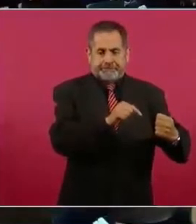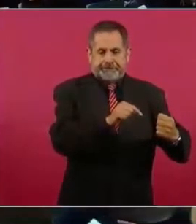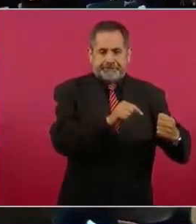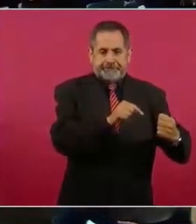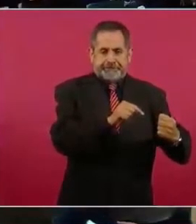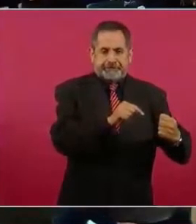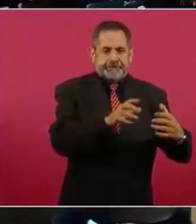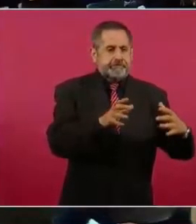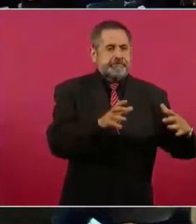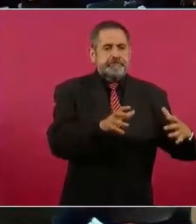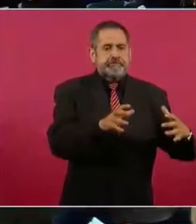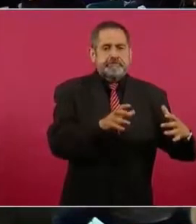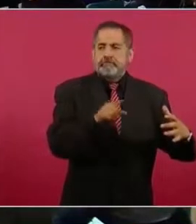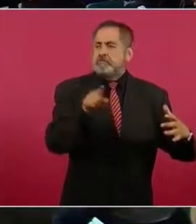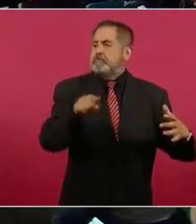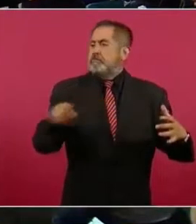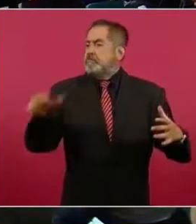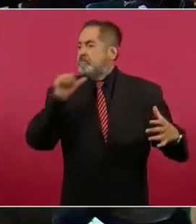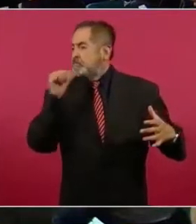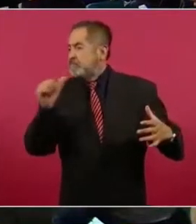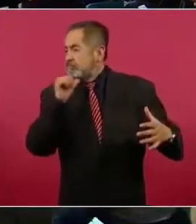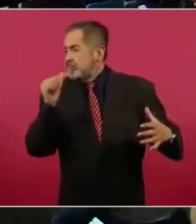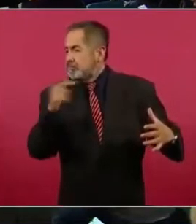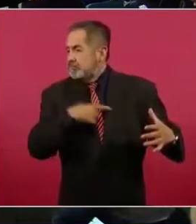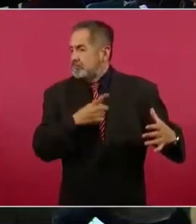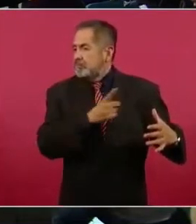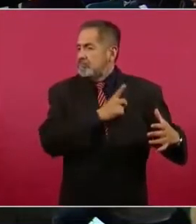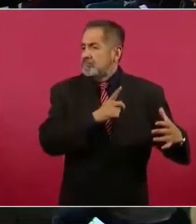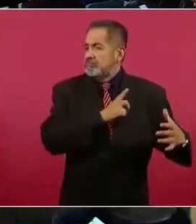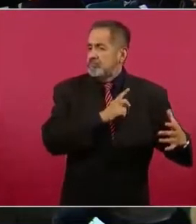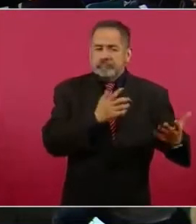y no hay enfrentamientos